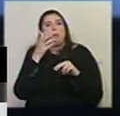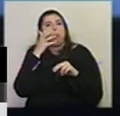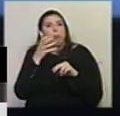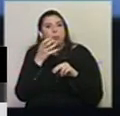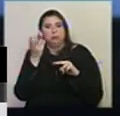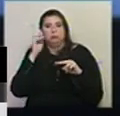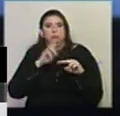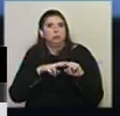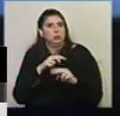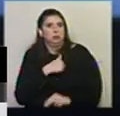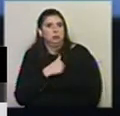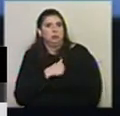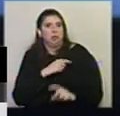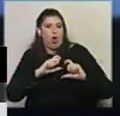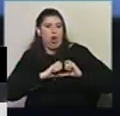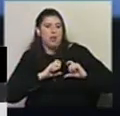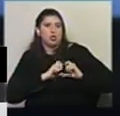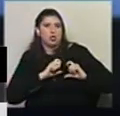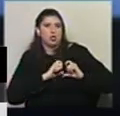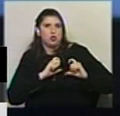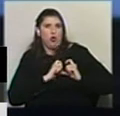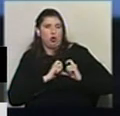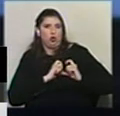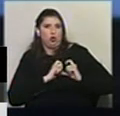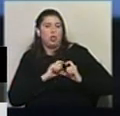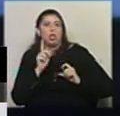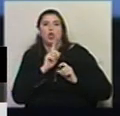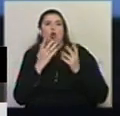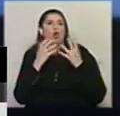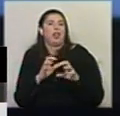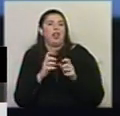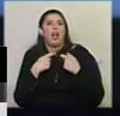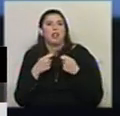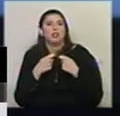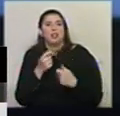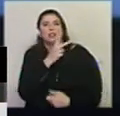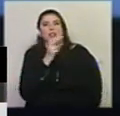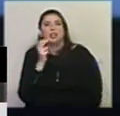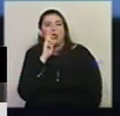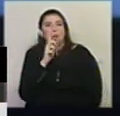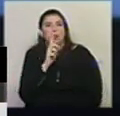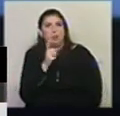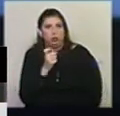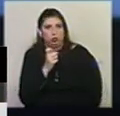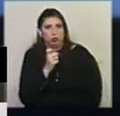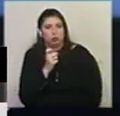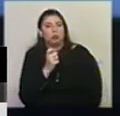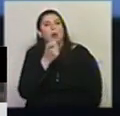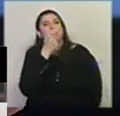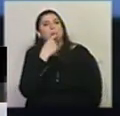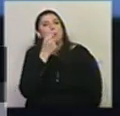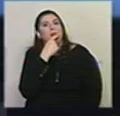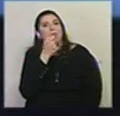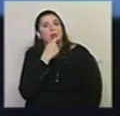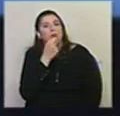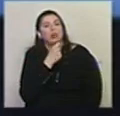mueren y no queremos gastar 300.000 pesos en un cardiodesfibrilador. Medicamentos que curan la hepatitis C, no se los queremos financiar a todos